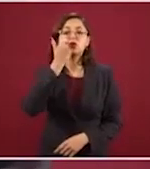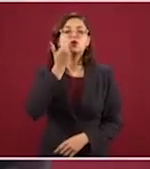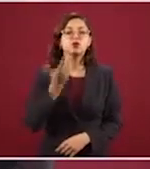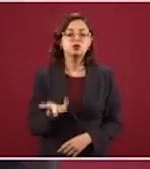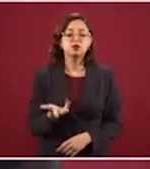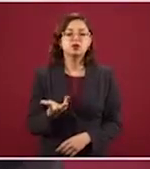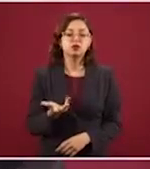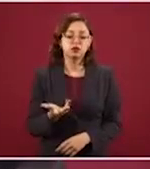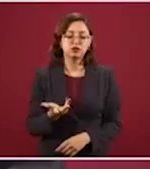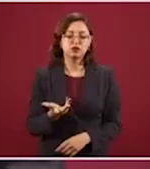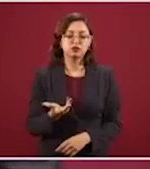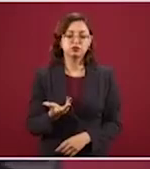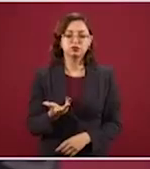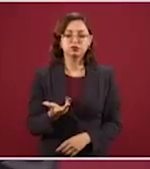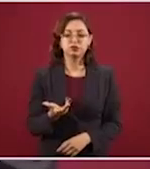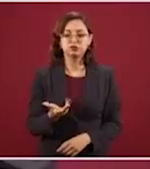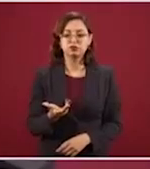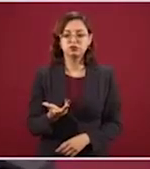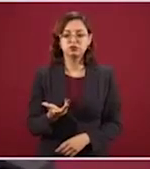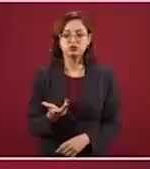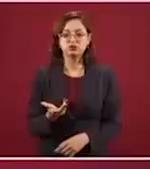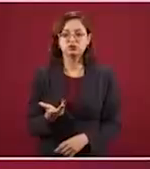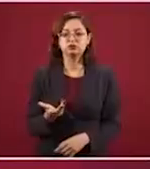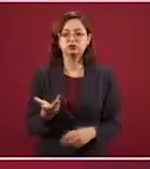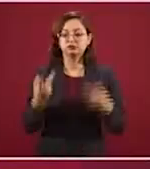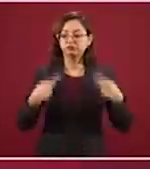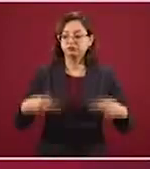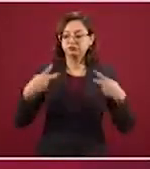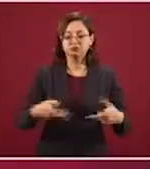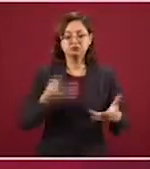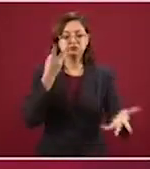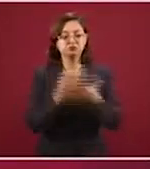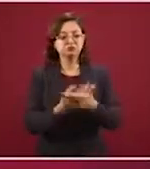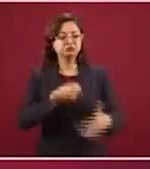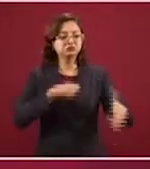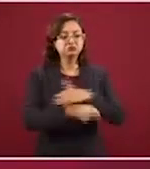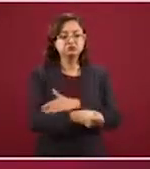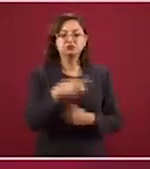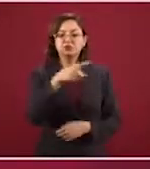los que están injustamente en la cárcel